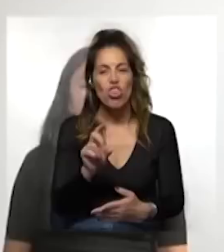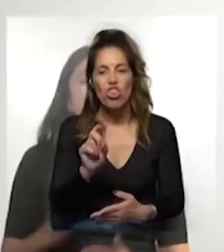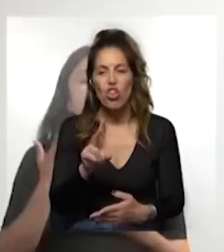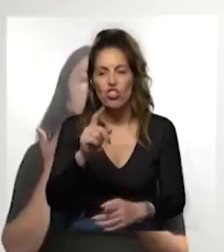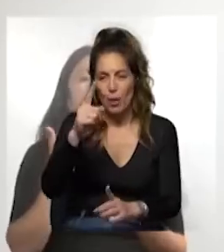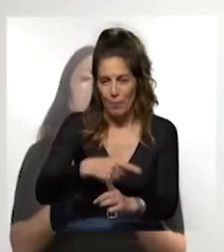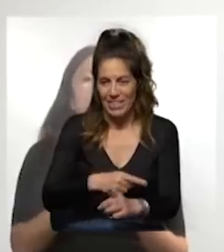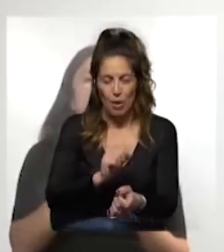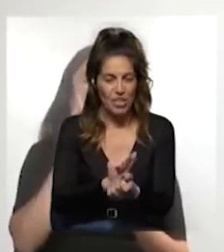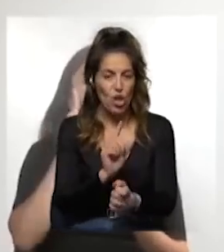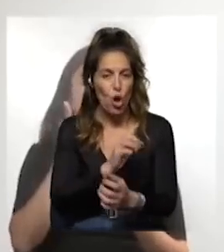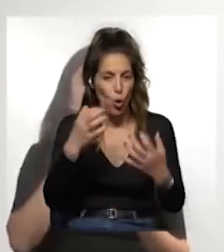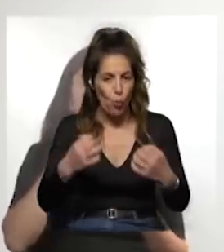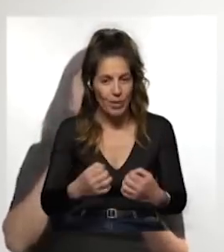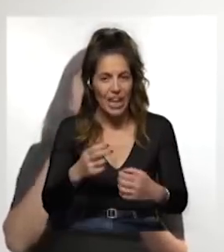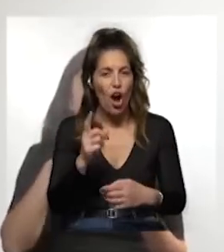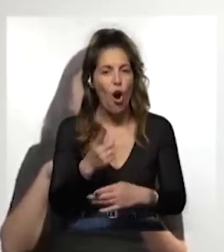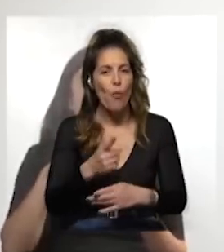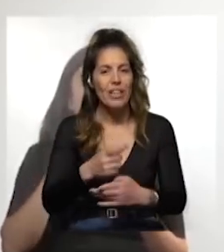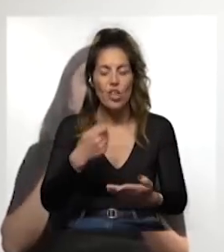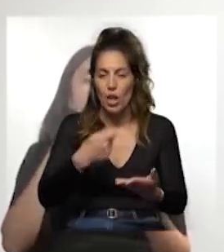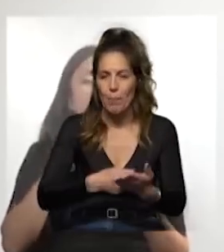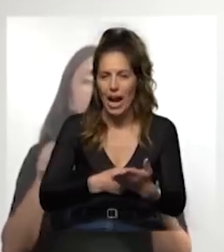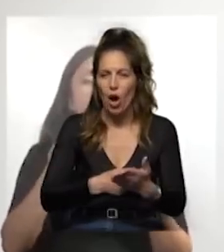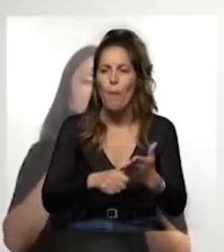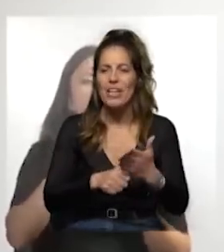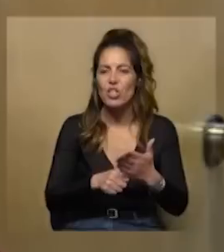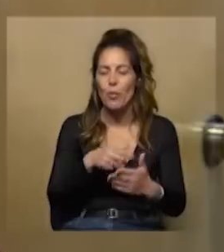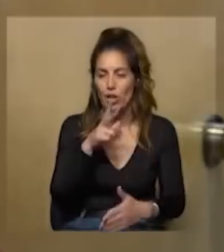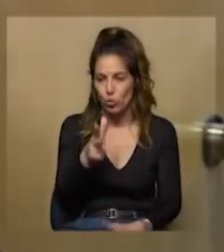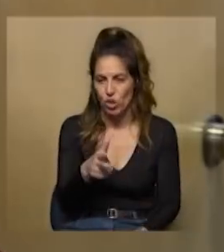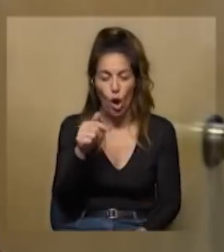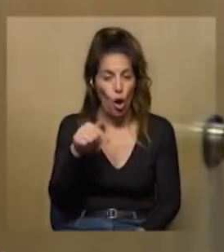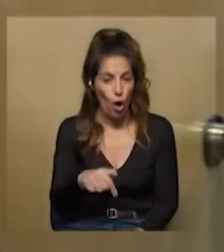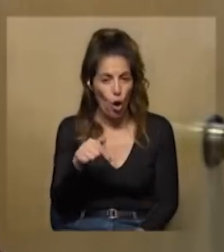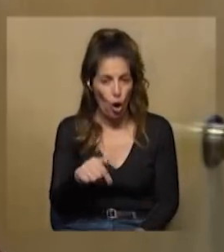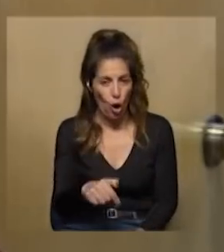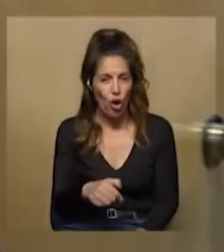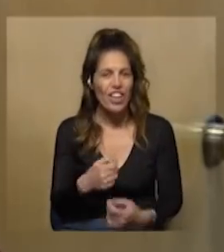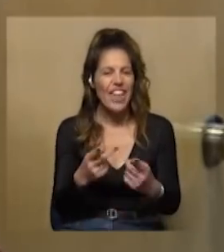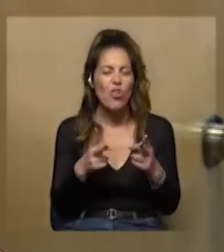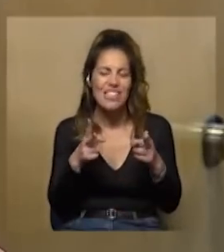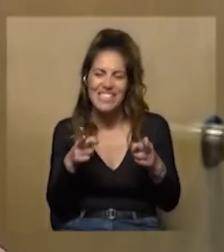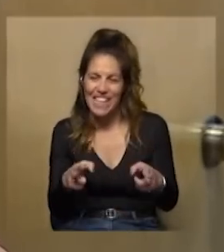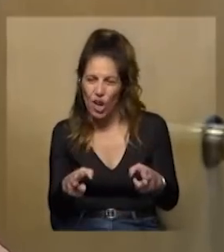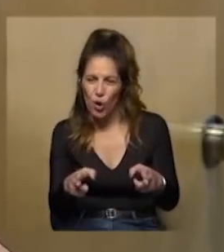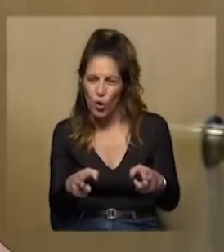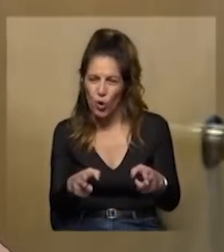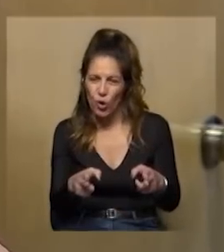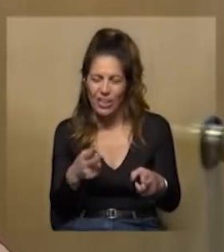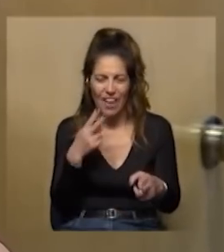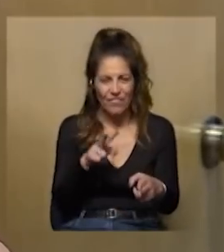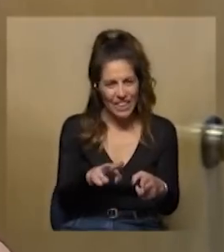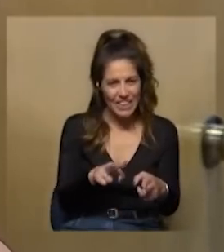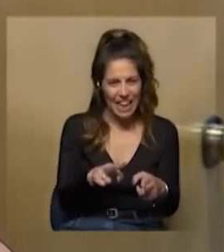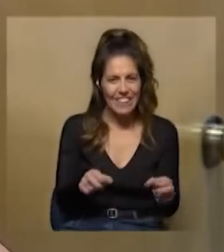prisión para quien no cumpliera con la obligación del pago de la pensión para sus hijos hoy por hoy dado el sesgo que tiene el